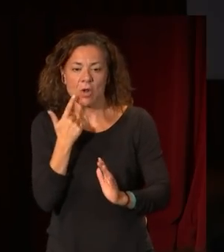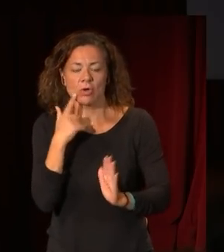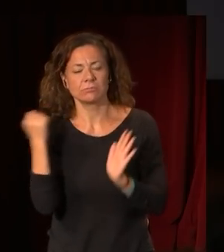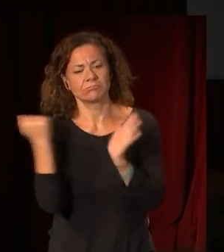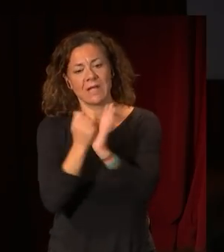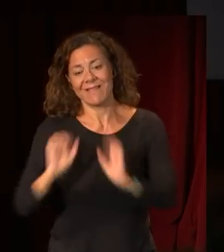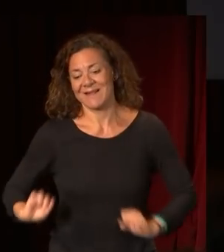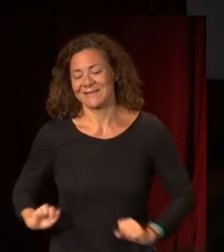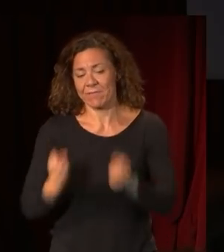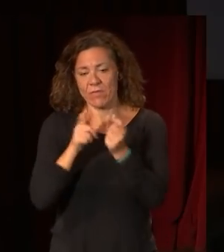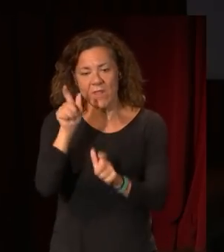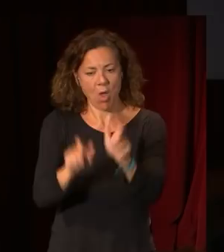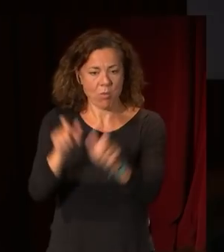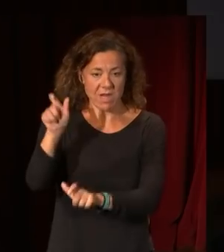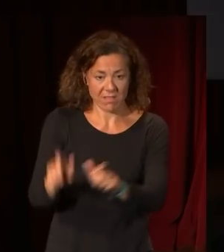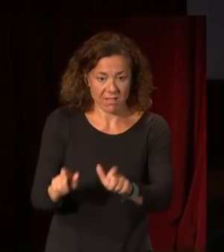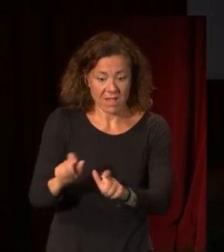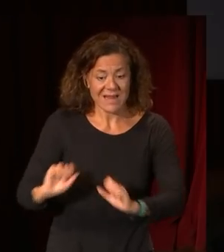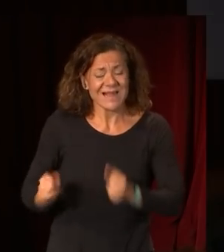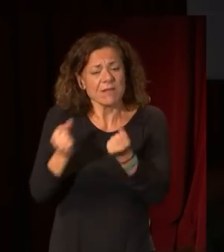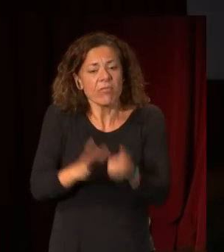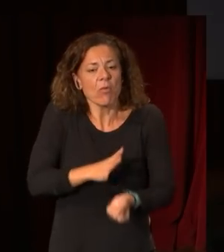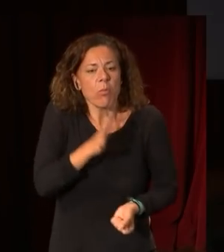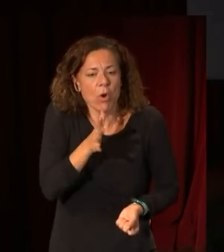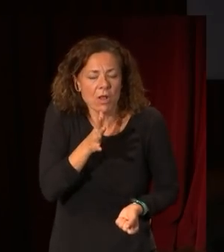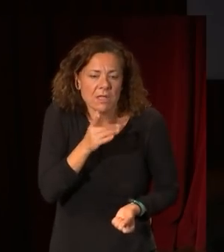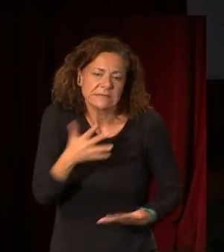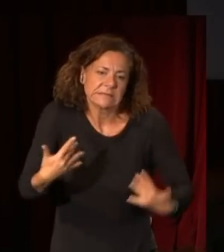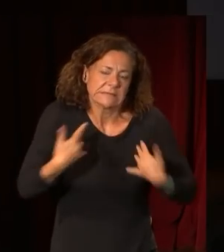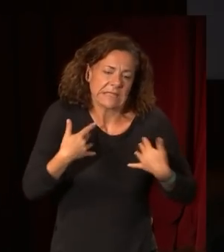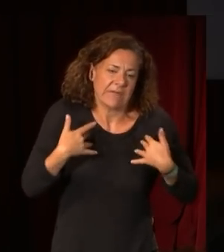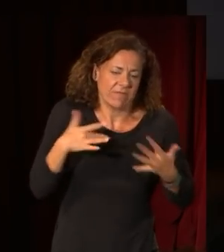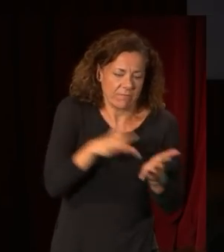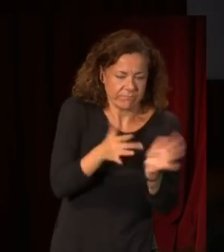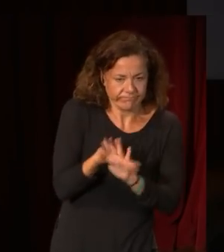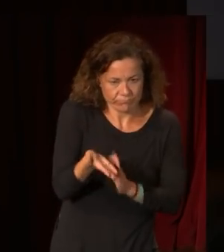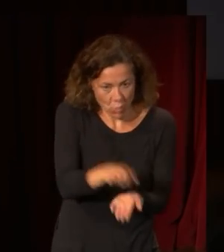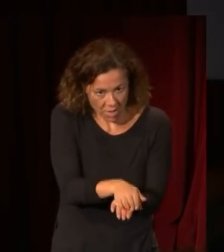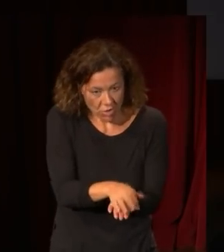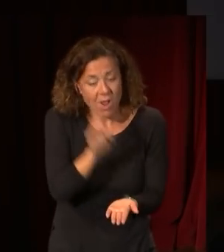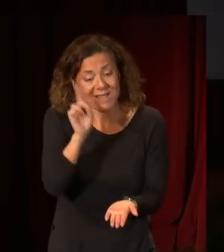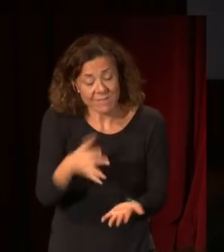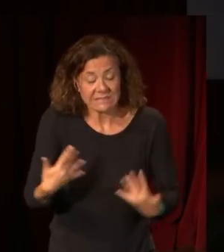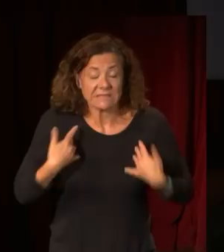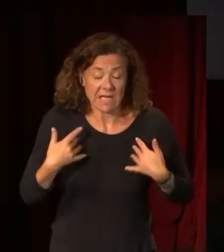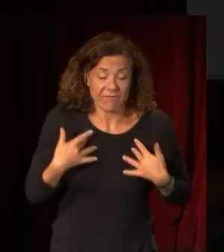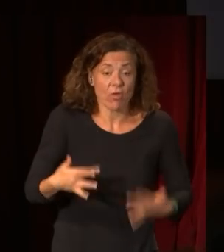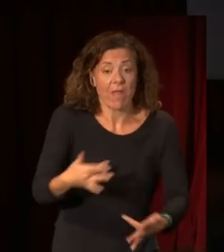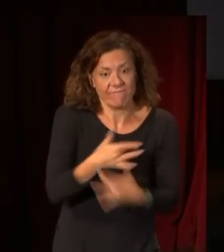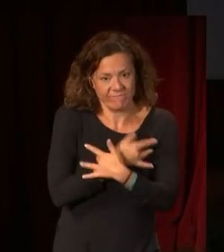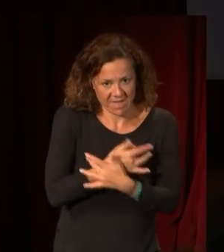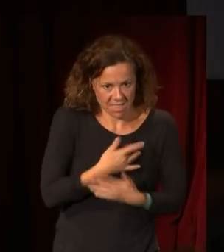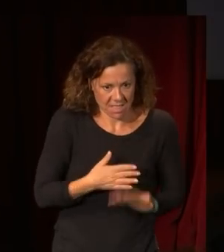de la salvación de la humanidad gracias al sacrificio de cristo y al sacrificio también de la virgen corro de ccoo